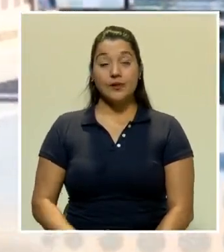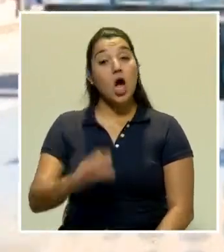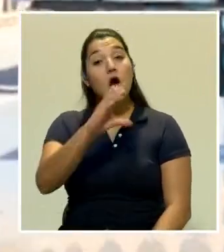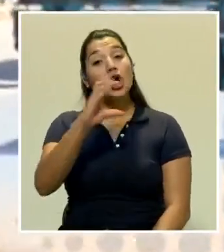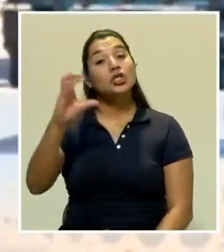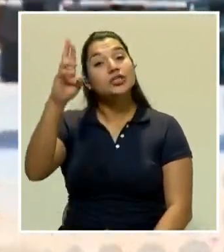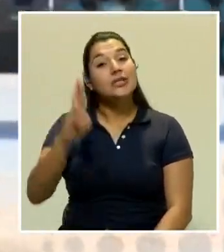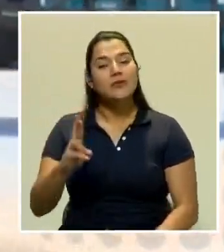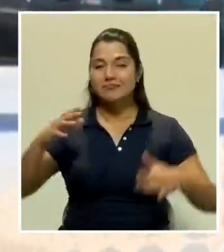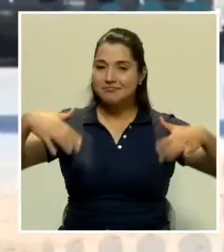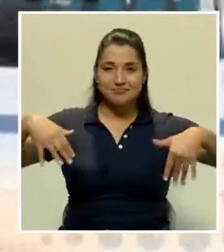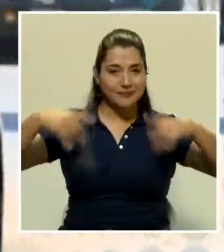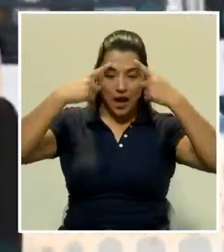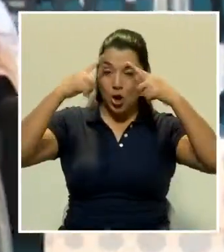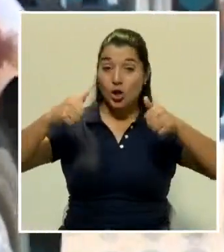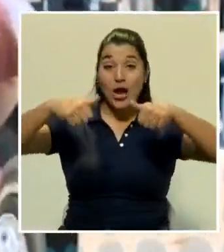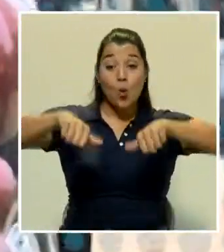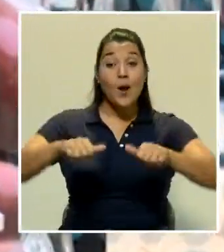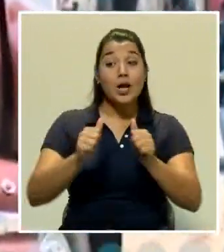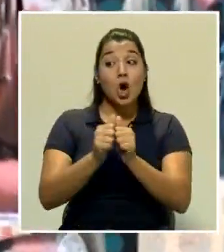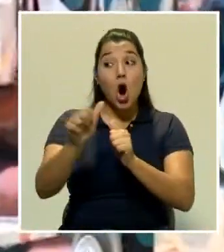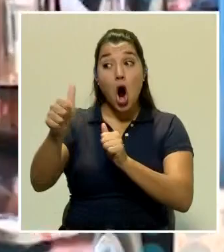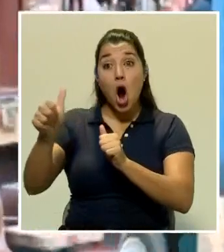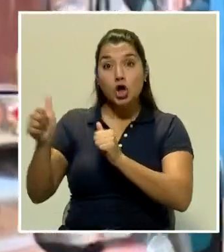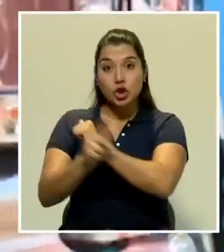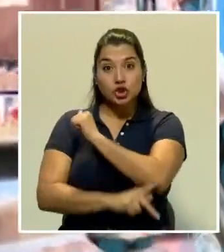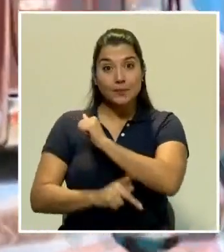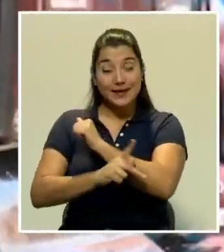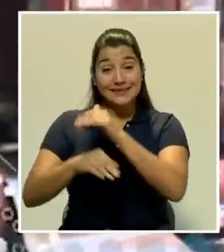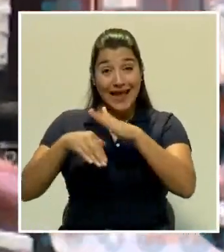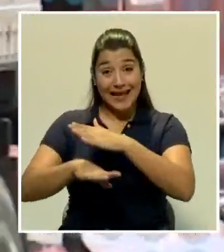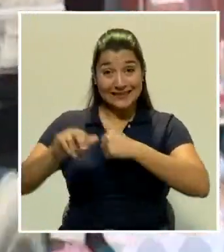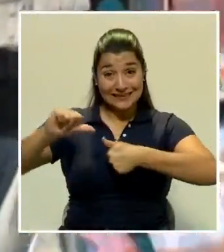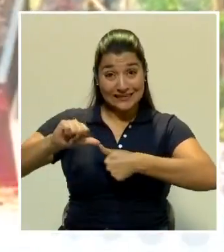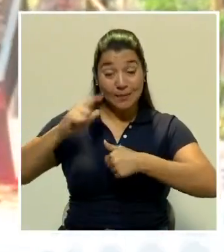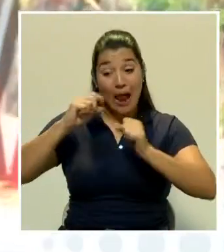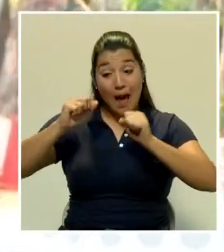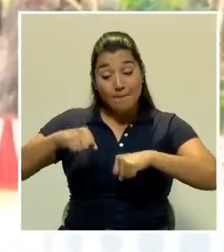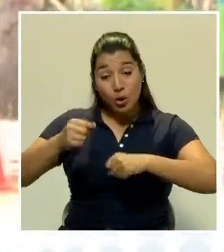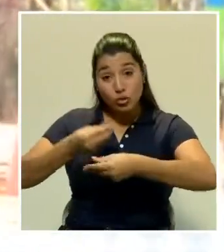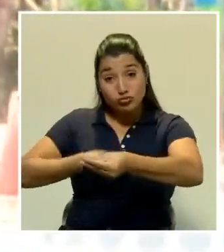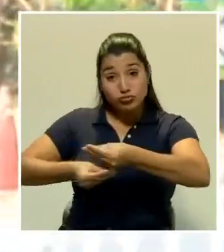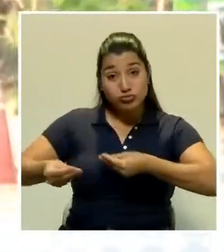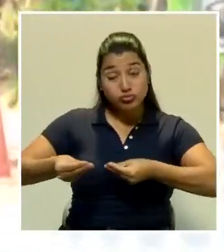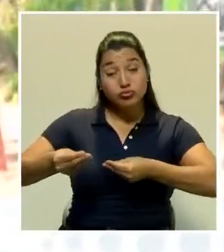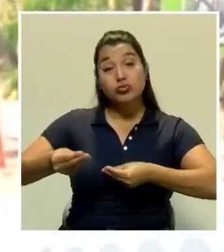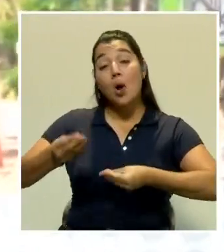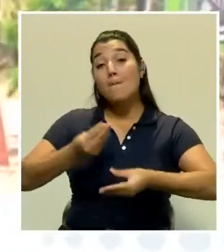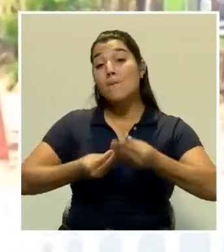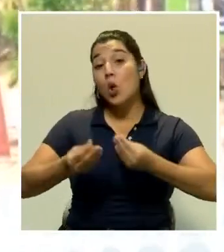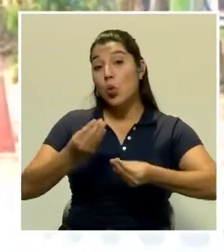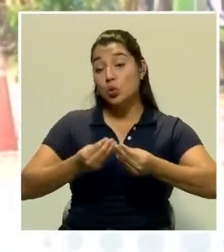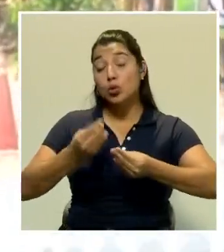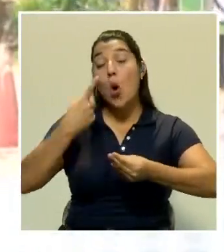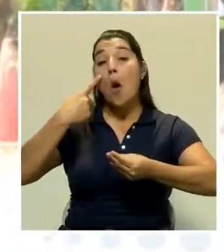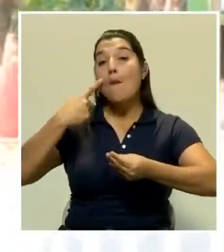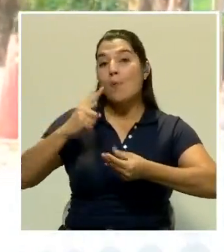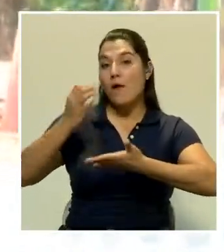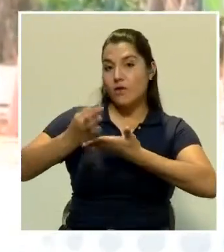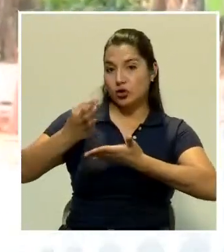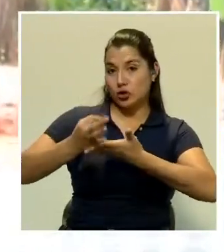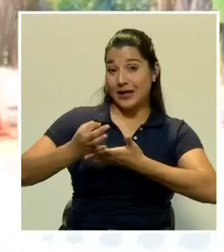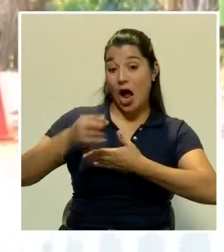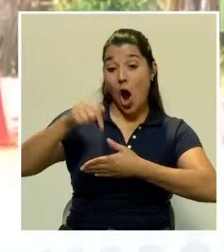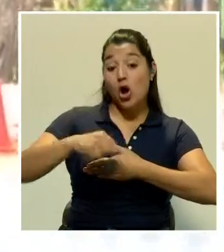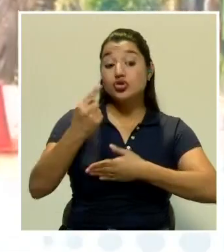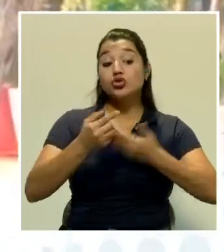Costa Rica no ha logrado un acuerdo con el resto de países centroamericanos para el trasiego de mercaderías por vía terrestre. Para hoy solo hay